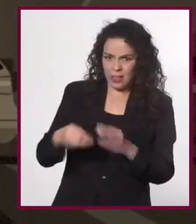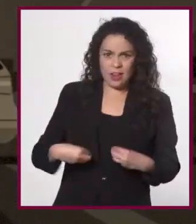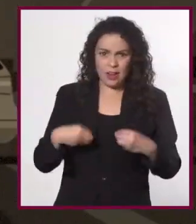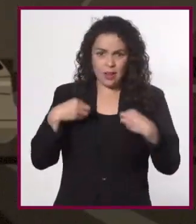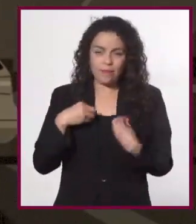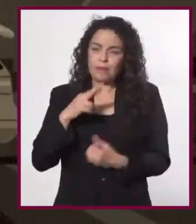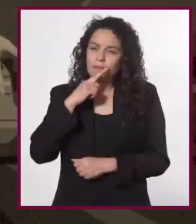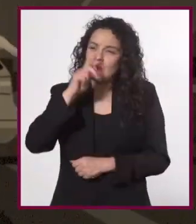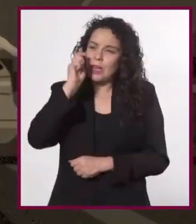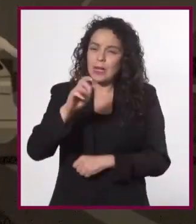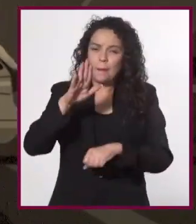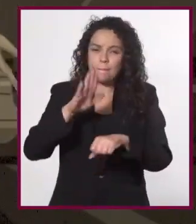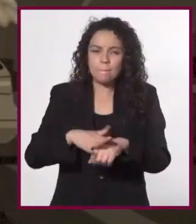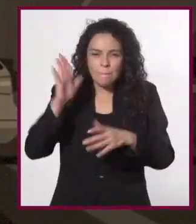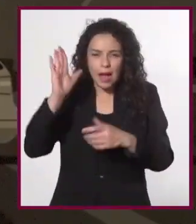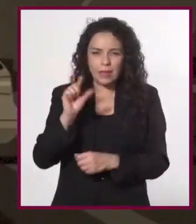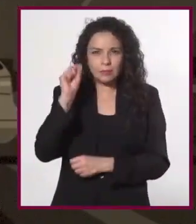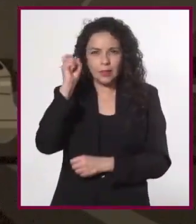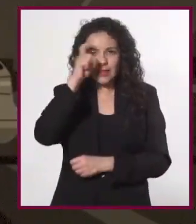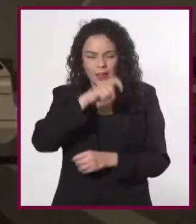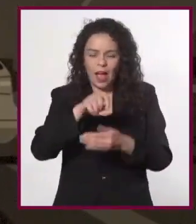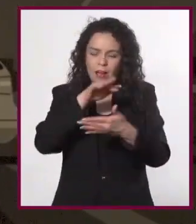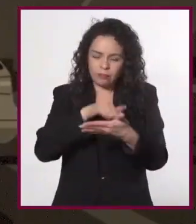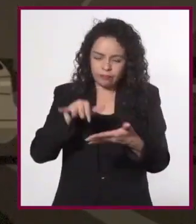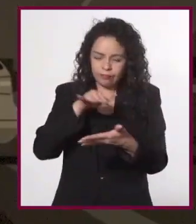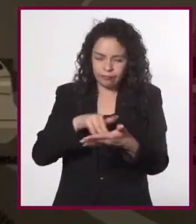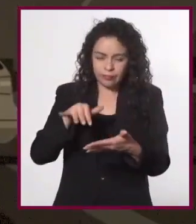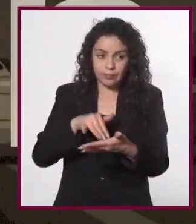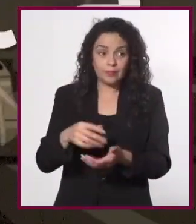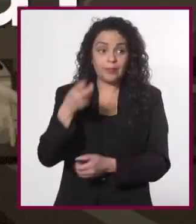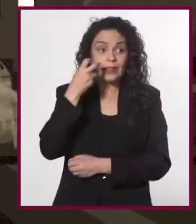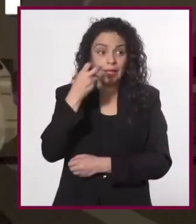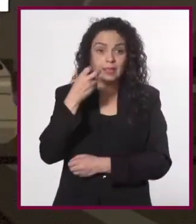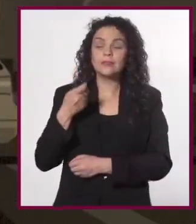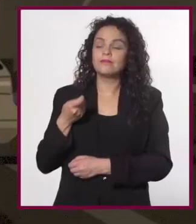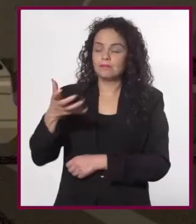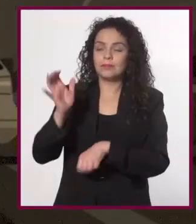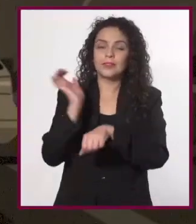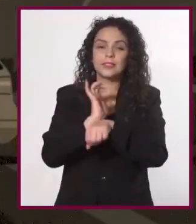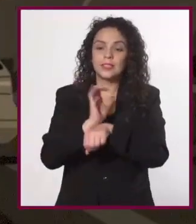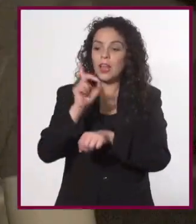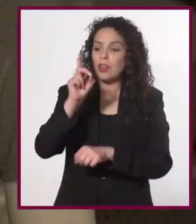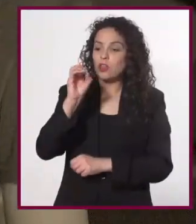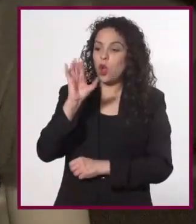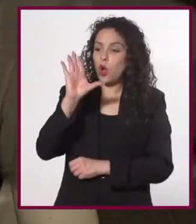una narración más compleja, y así fue como sentó las bases del cine documental.